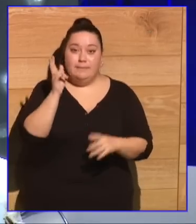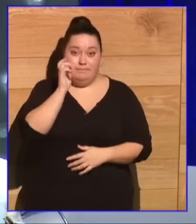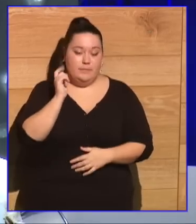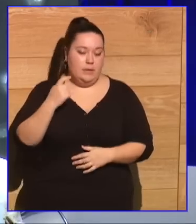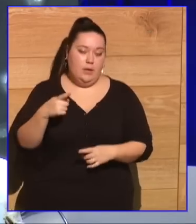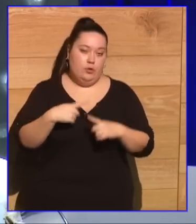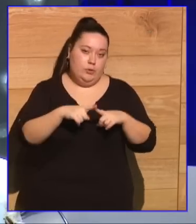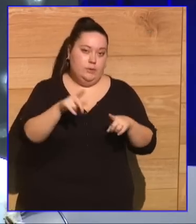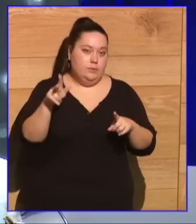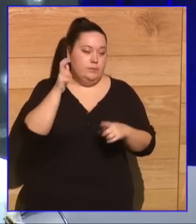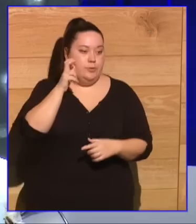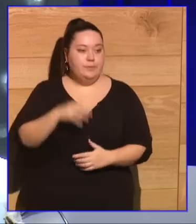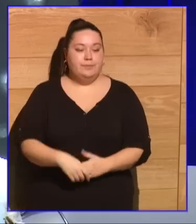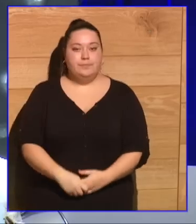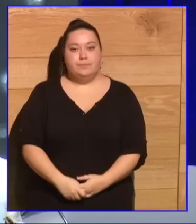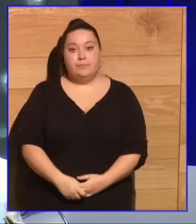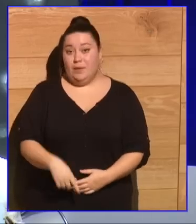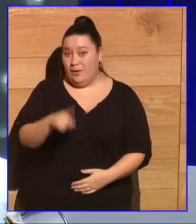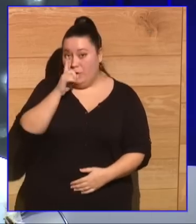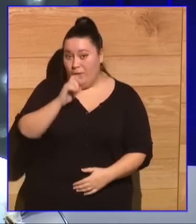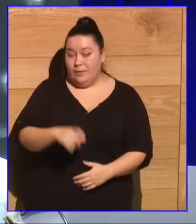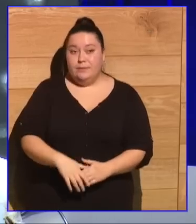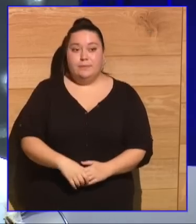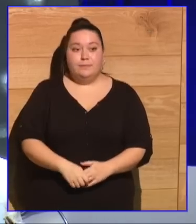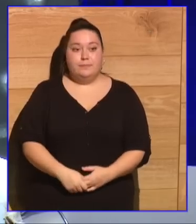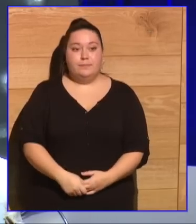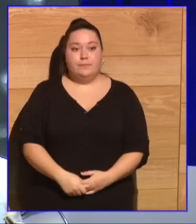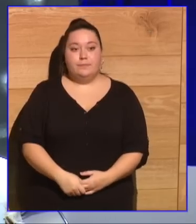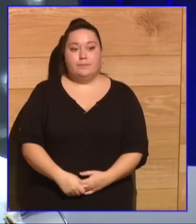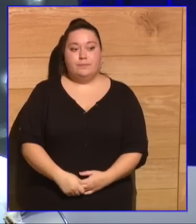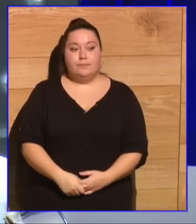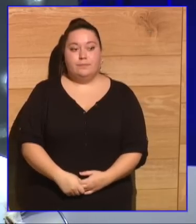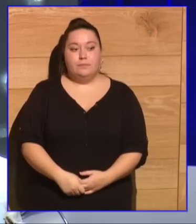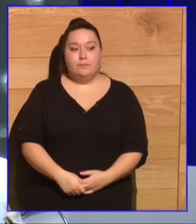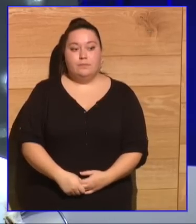¿Recordáis? Sí. Y Esto lo deja es- así suelto.